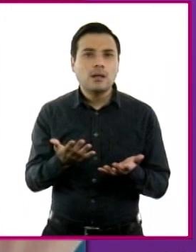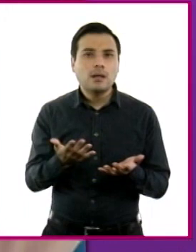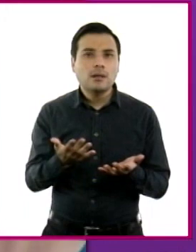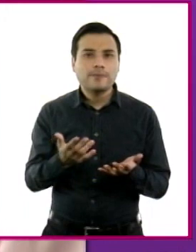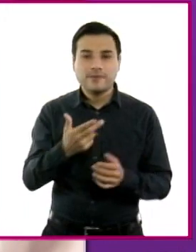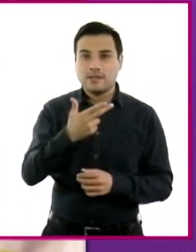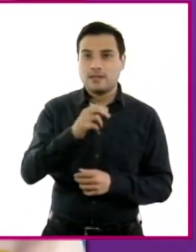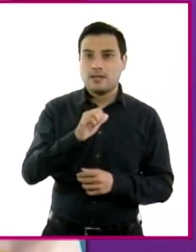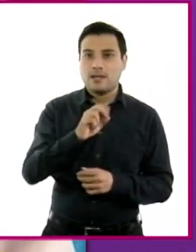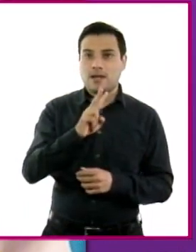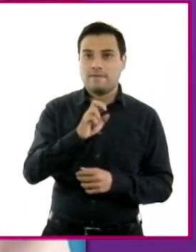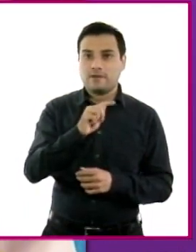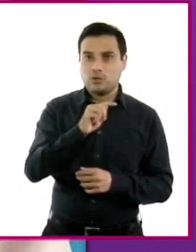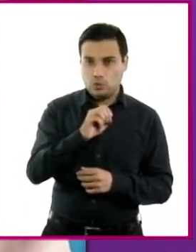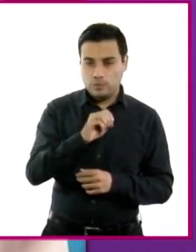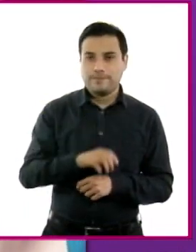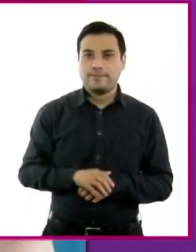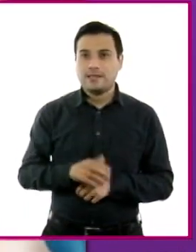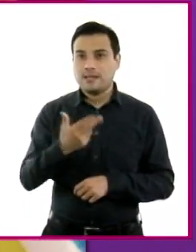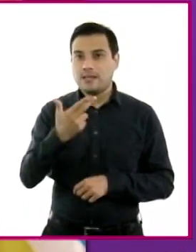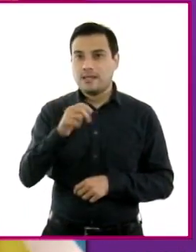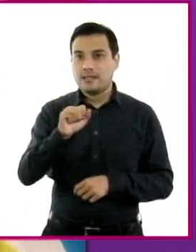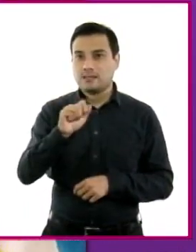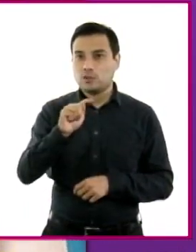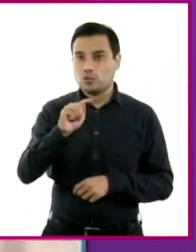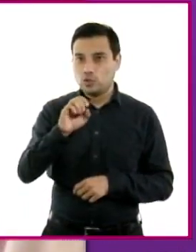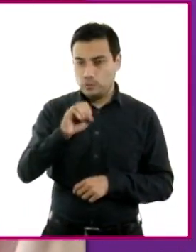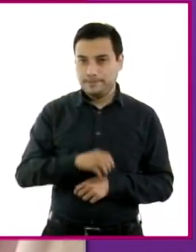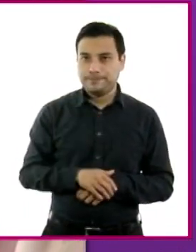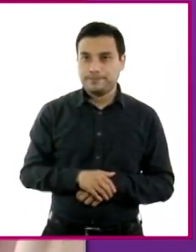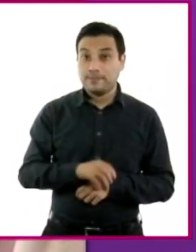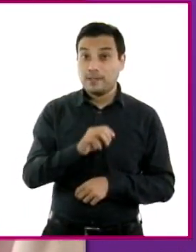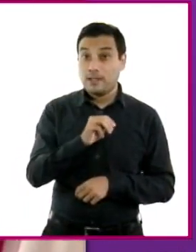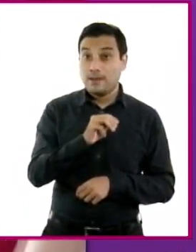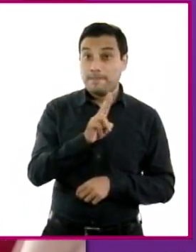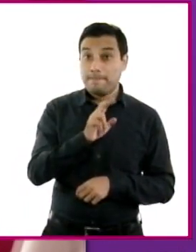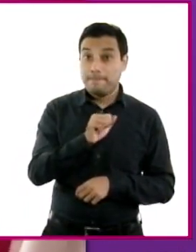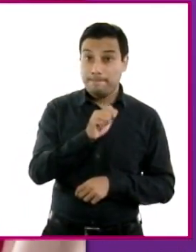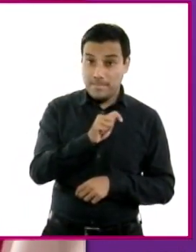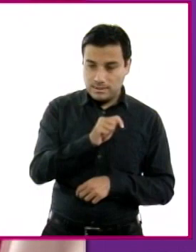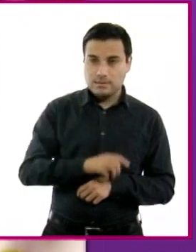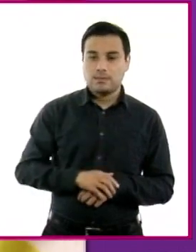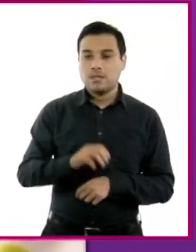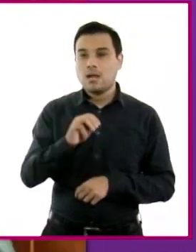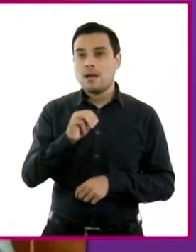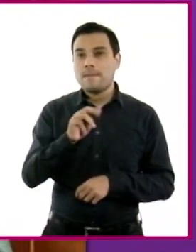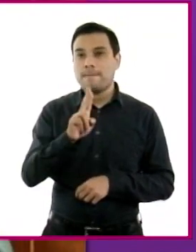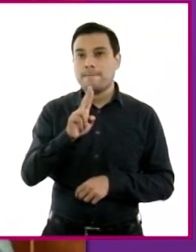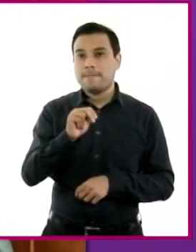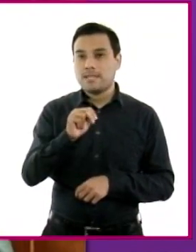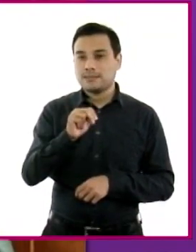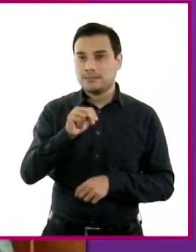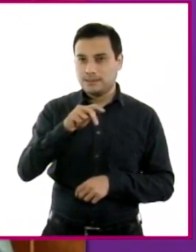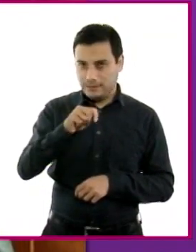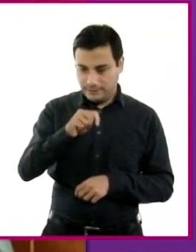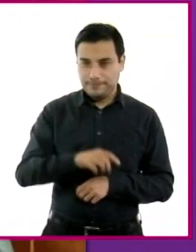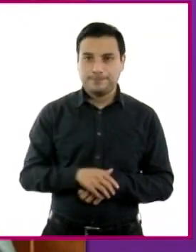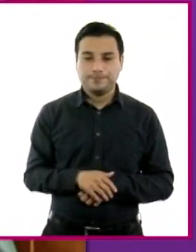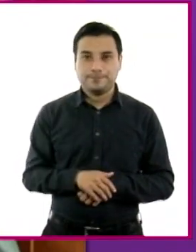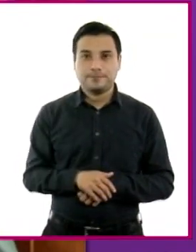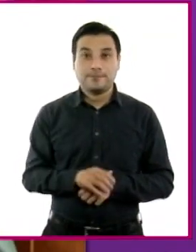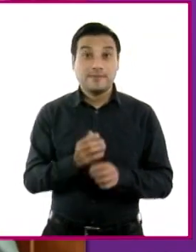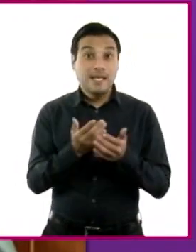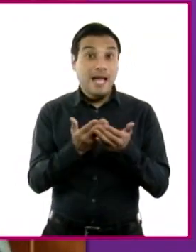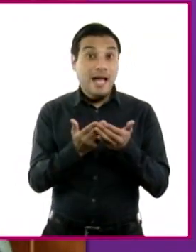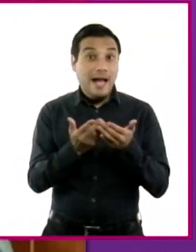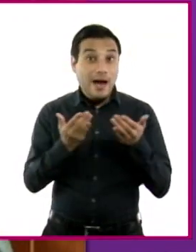have to y has to, así como must y mustn't. And now, we